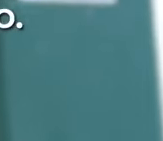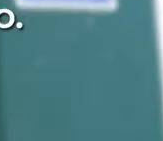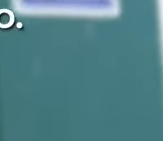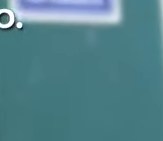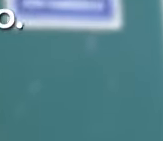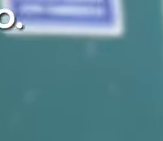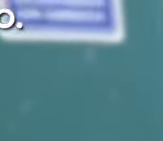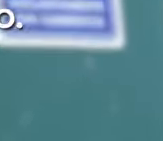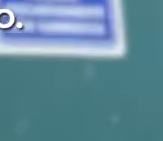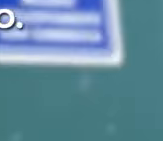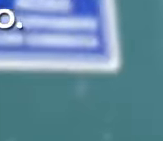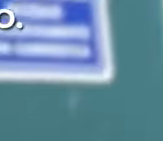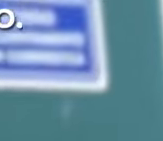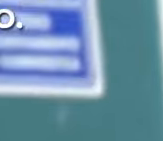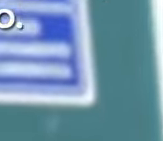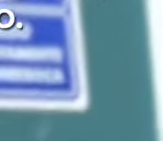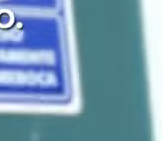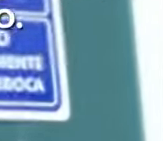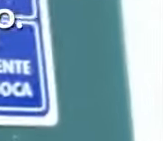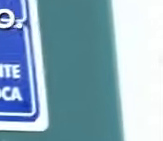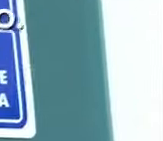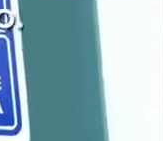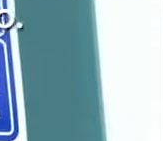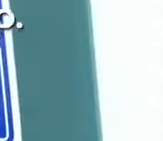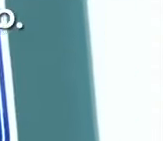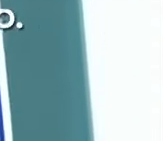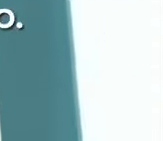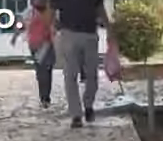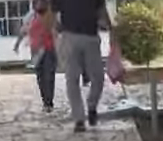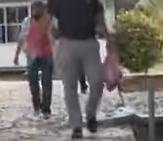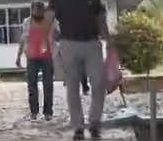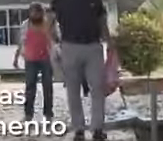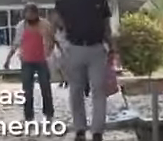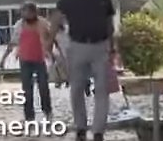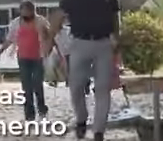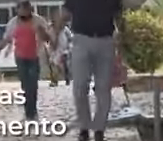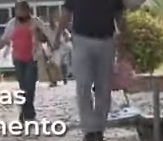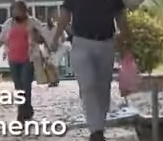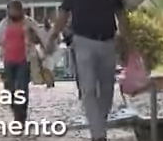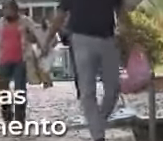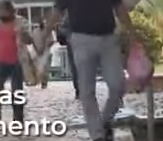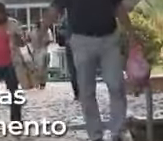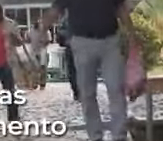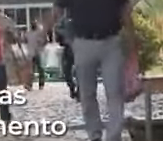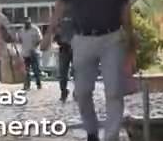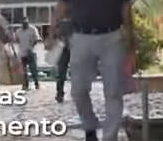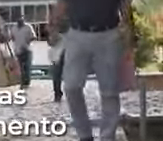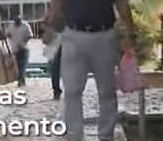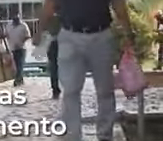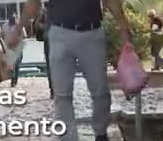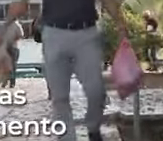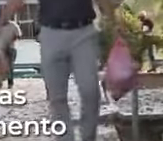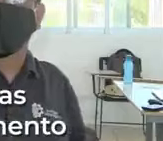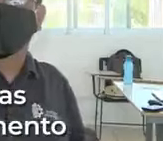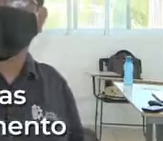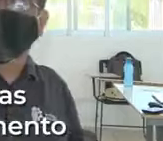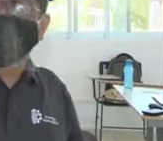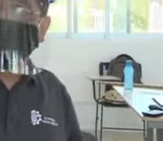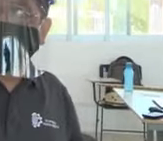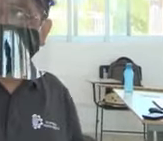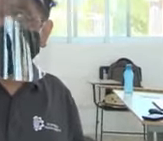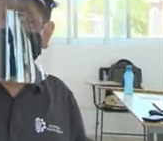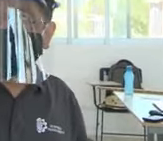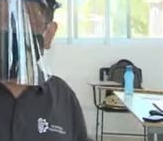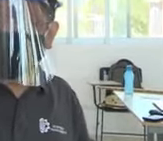4. Uso general de cubrebocas artesanal o pañuelo. Recuerda que el cubrebocas debemos usarlo en todo momento